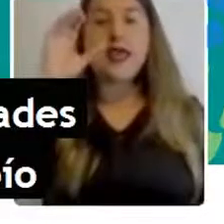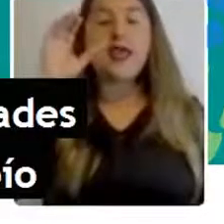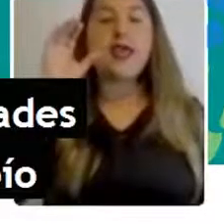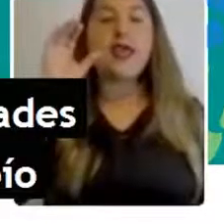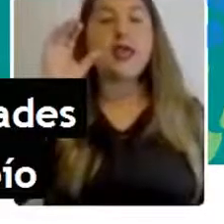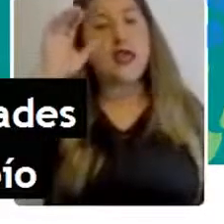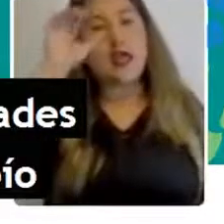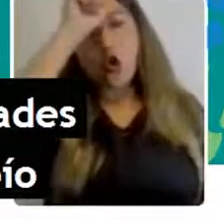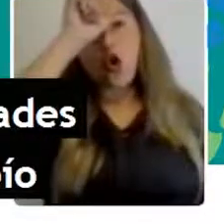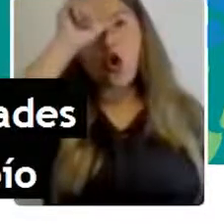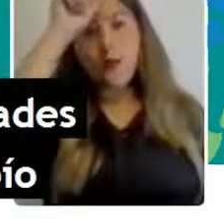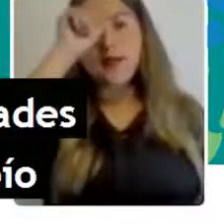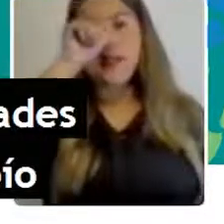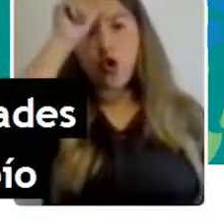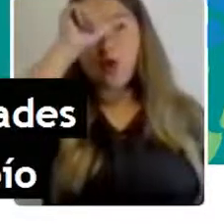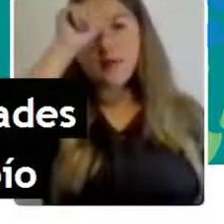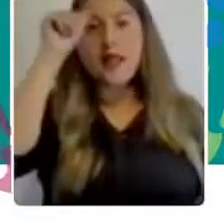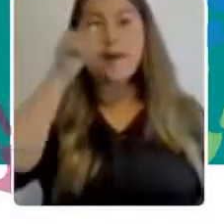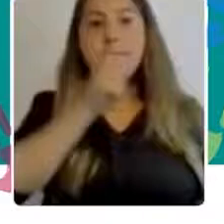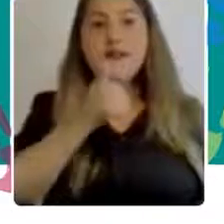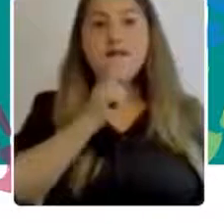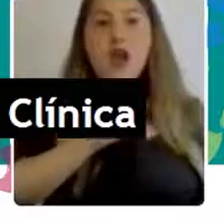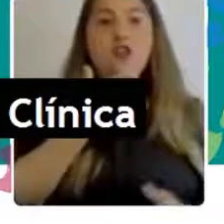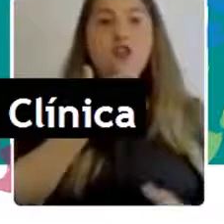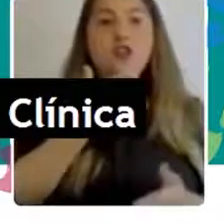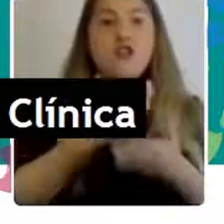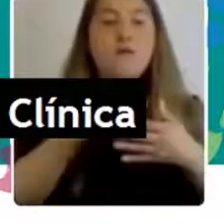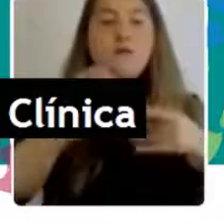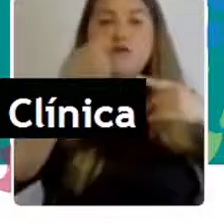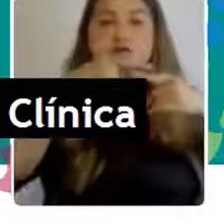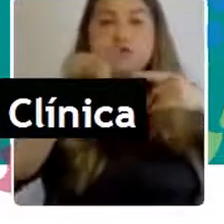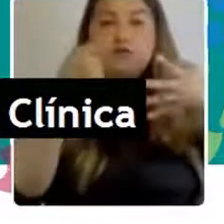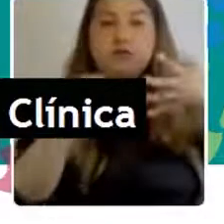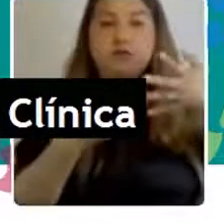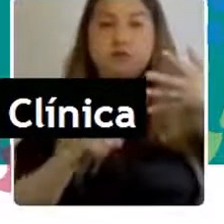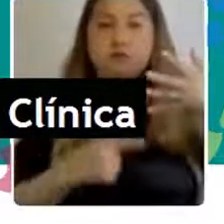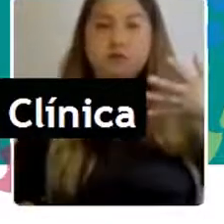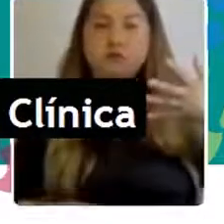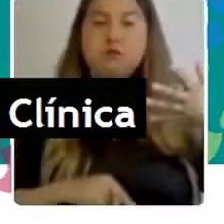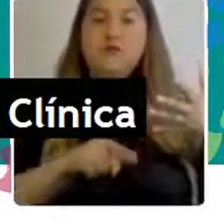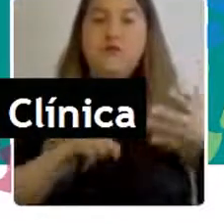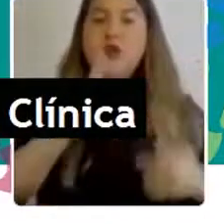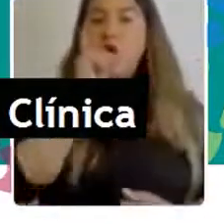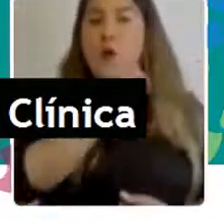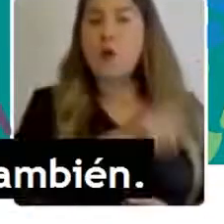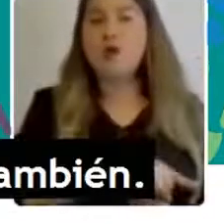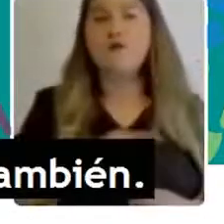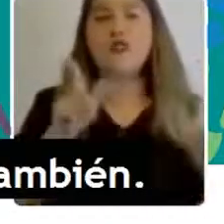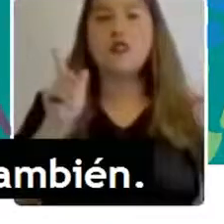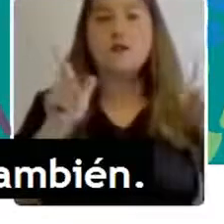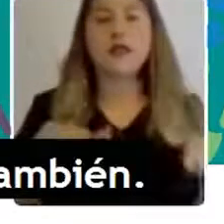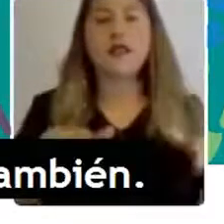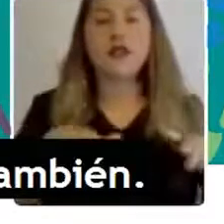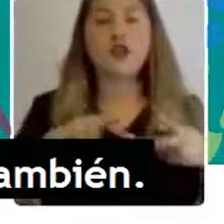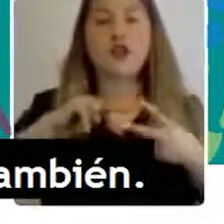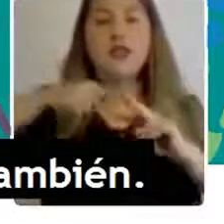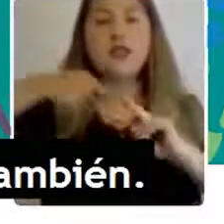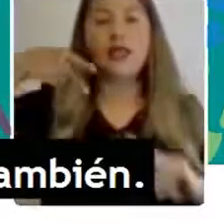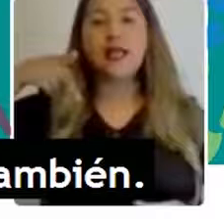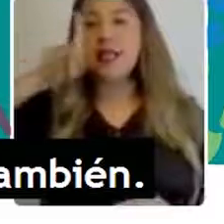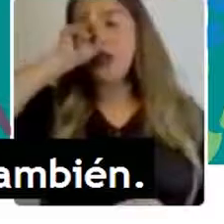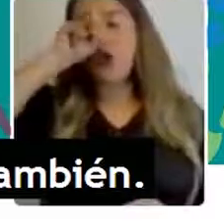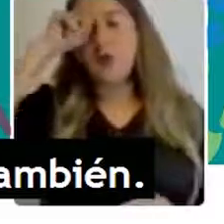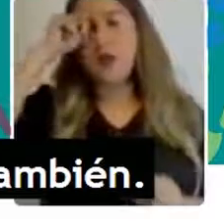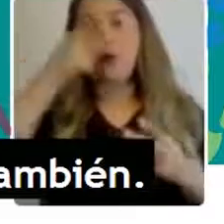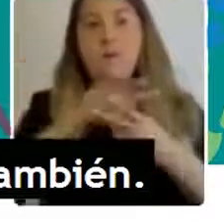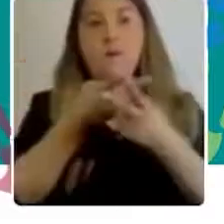Referencia para Enfermedades Poco Frecuentes de la región del Biobío, y la Unidad de Departamento de Genética Clínica en los hospitales públicos, pediátricos y en algunos